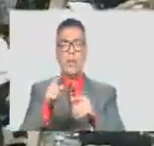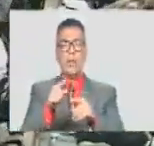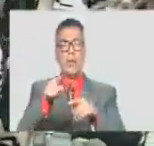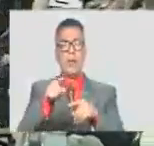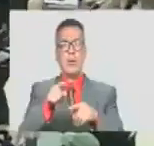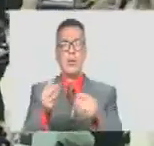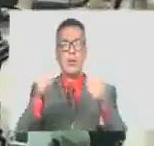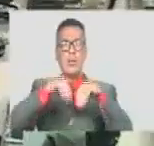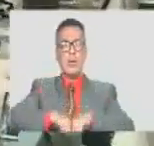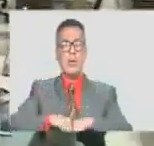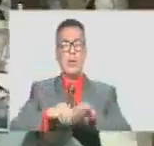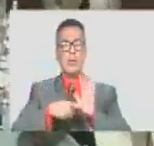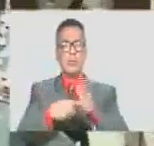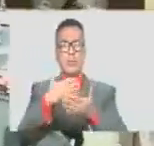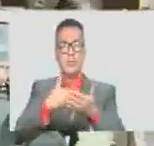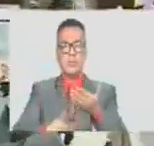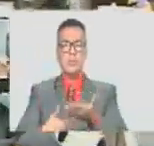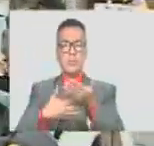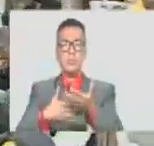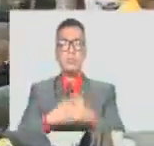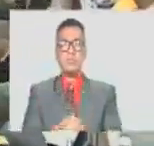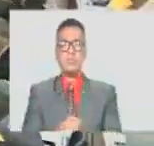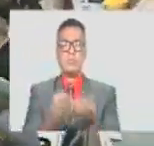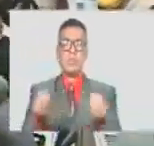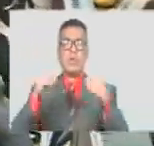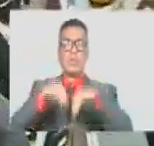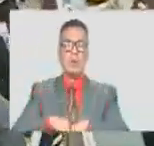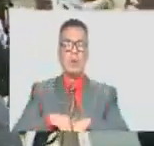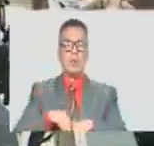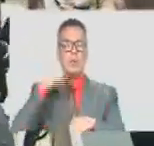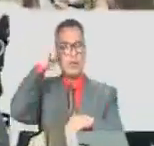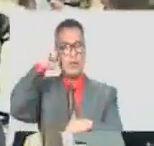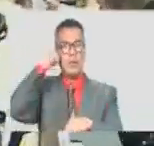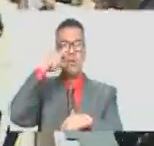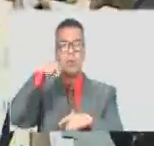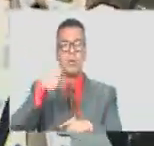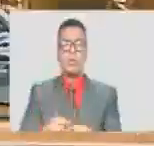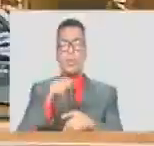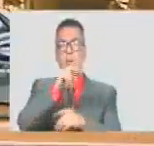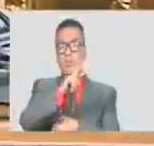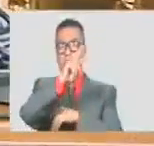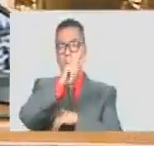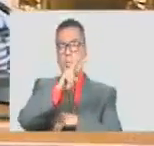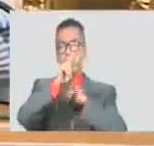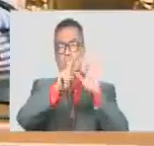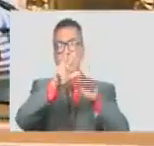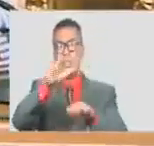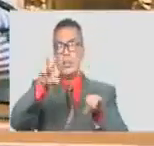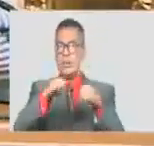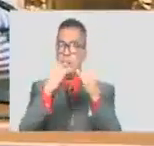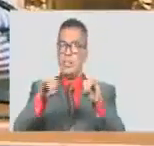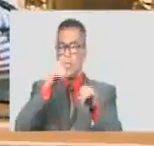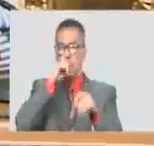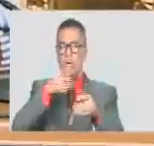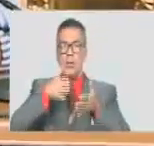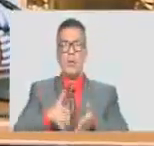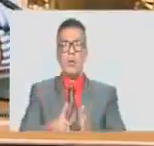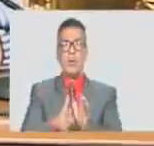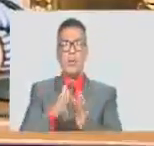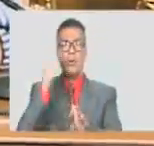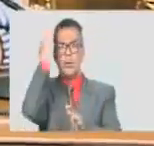al proyecto de acuerdo presentado. Acuerdo en conmemoración al 273 aniversario del natalicio